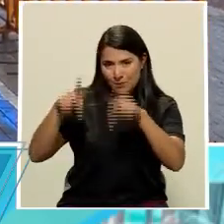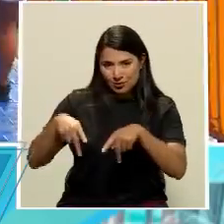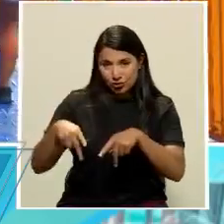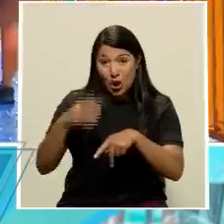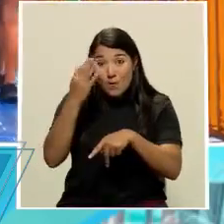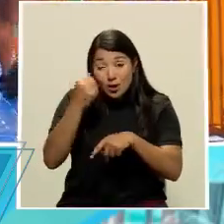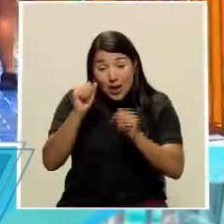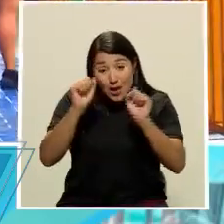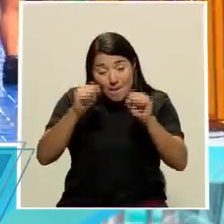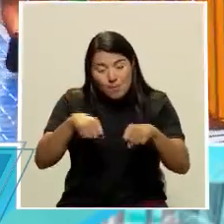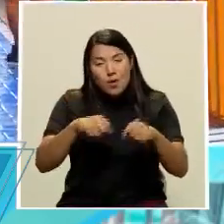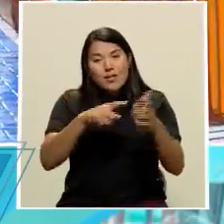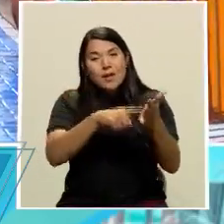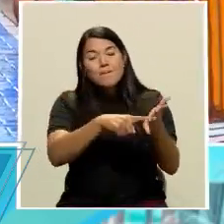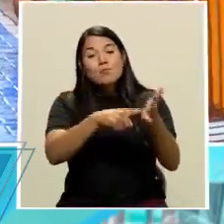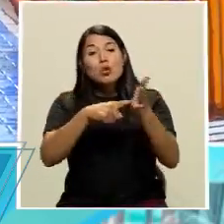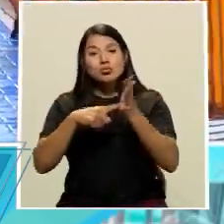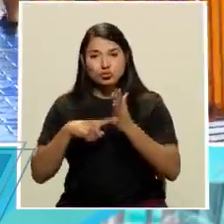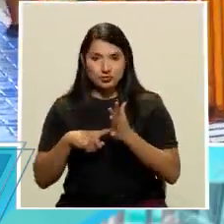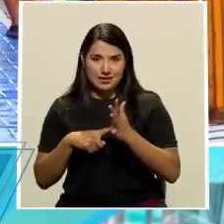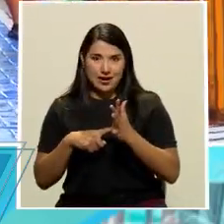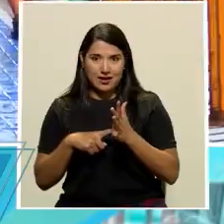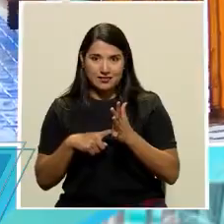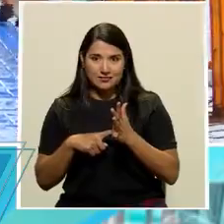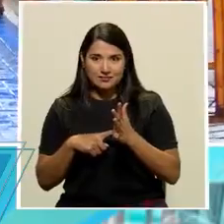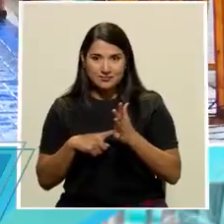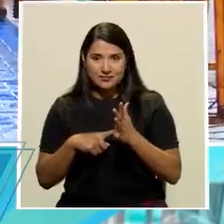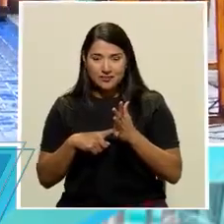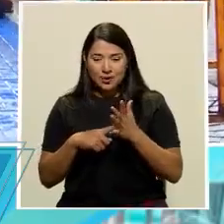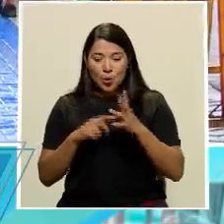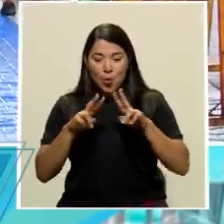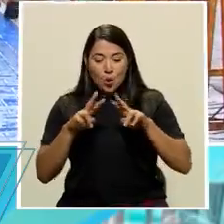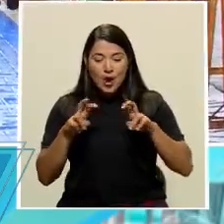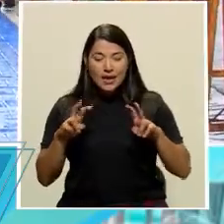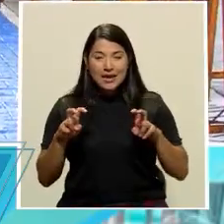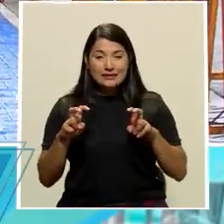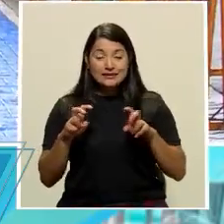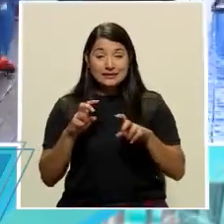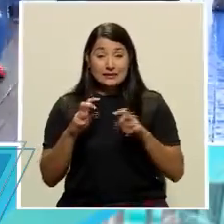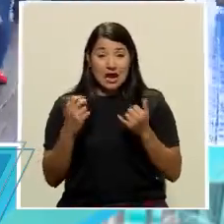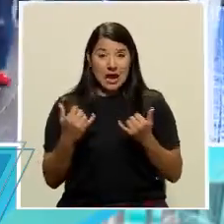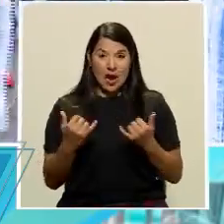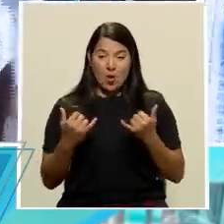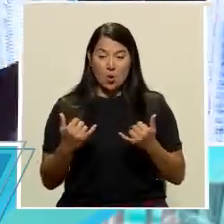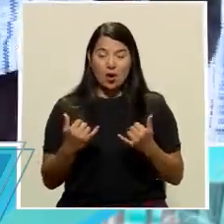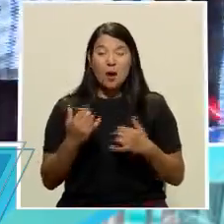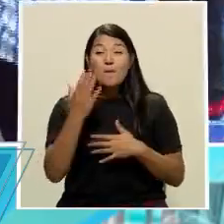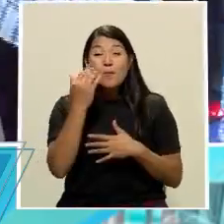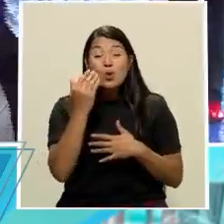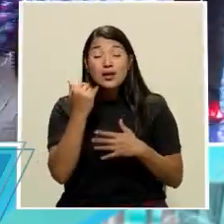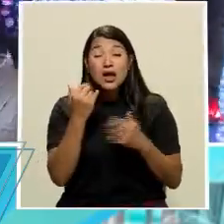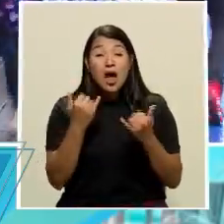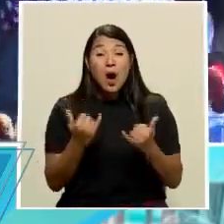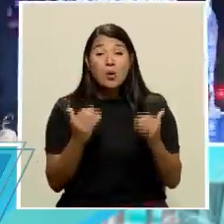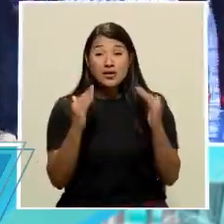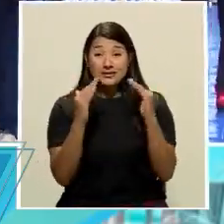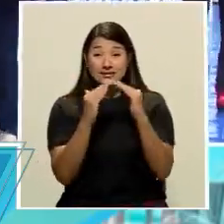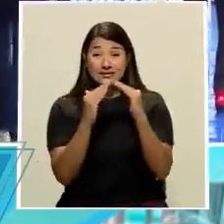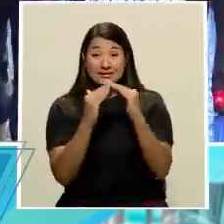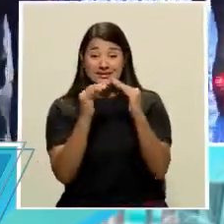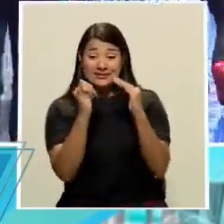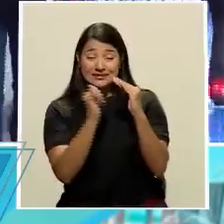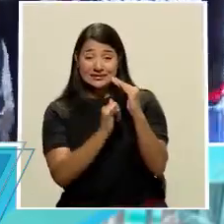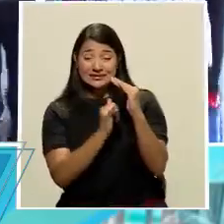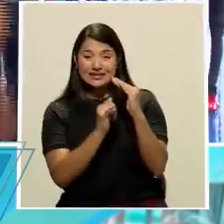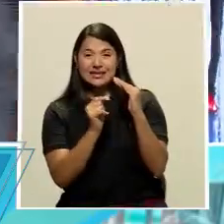mostrar un complemento en momentos como el que estamos viviendo, donde el encierro nos